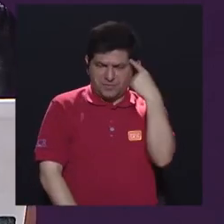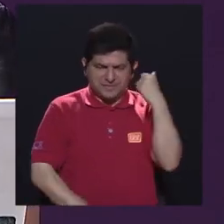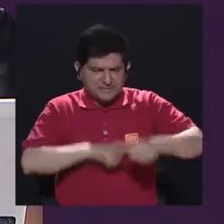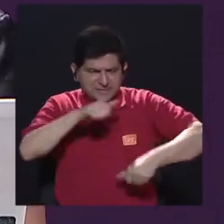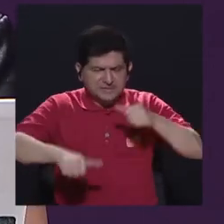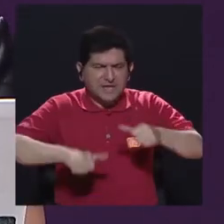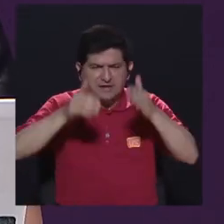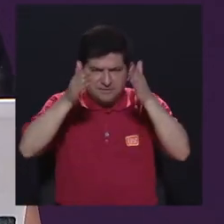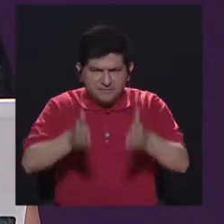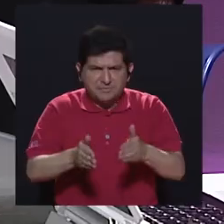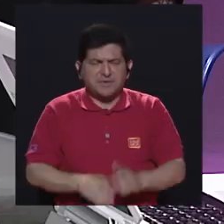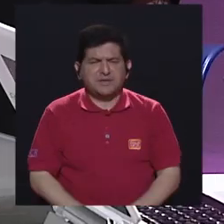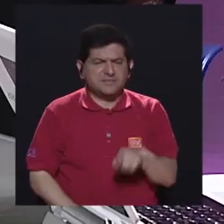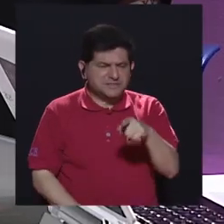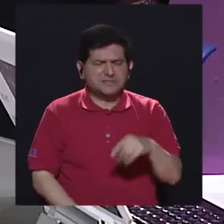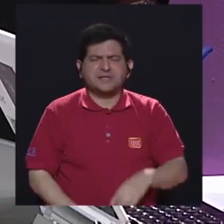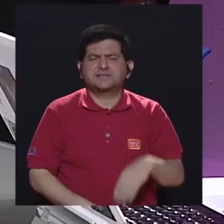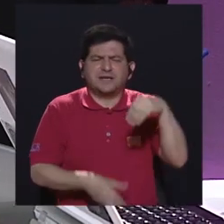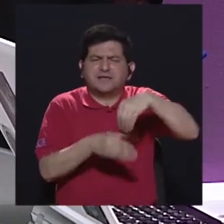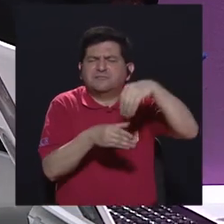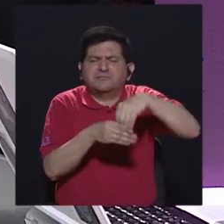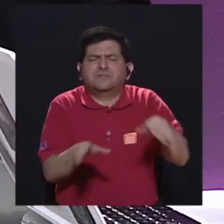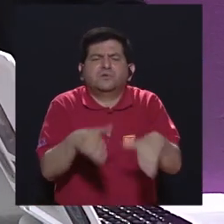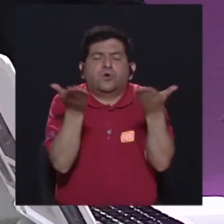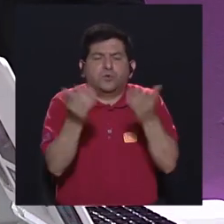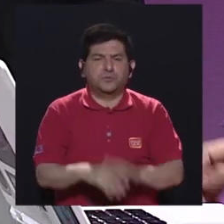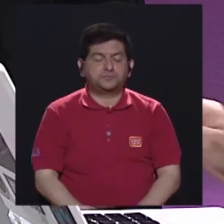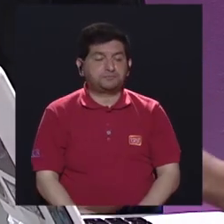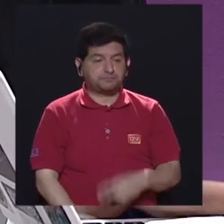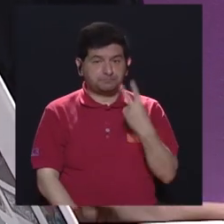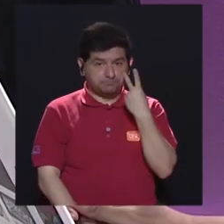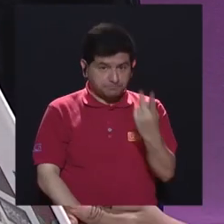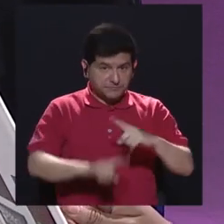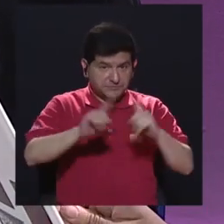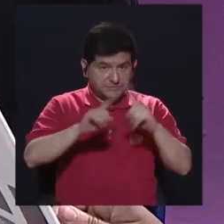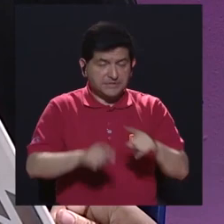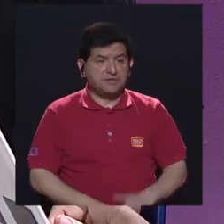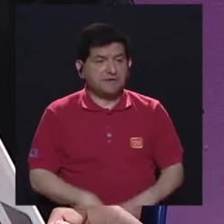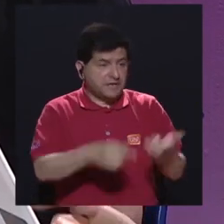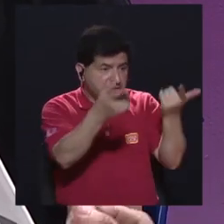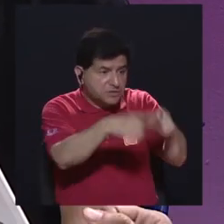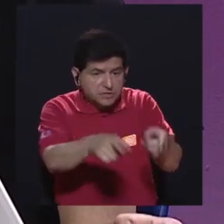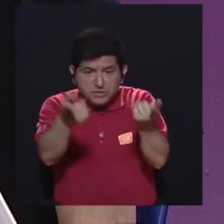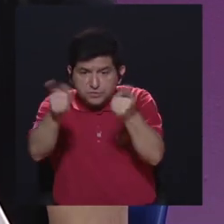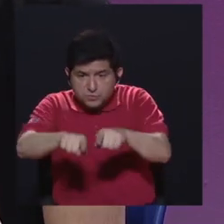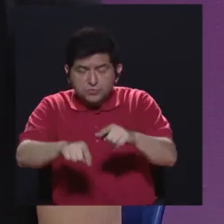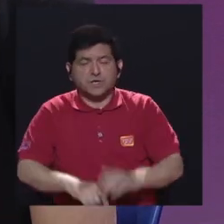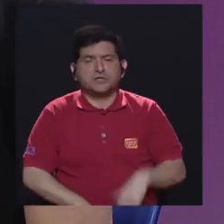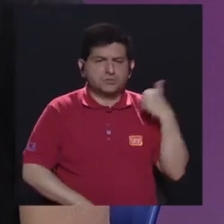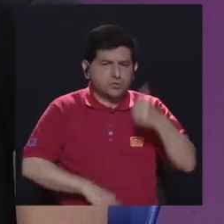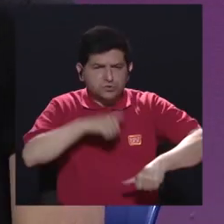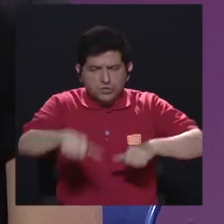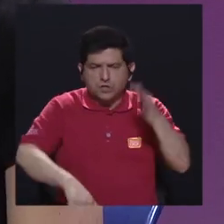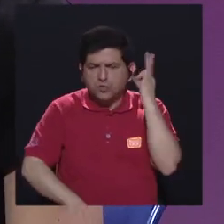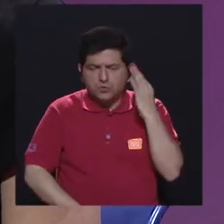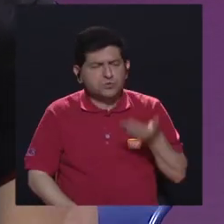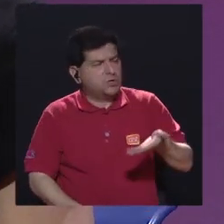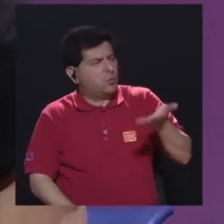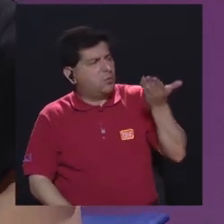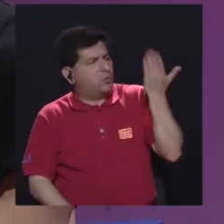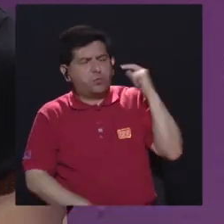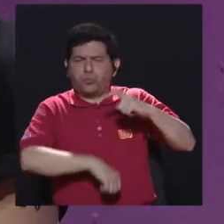esta? Bueno, ahí fijándose en las distintas oleadas que han habido de feminismo desde hace